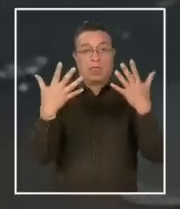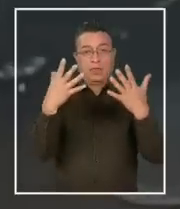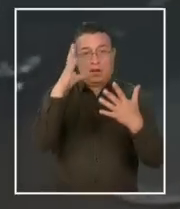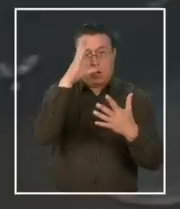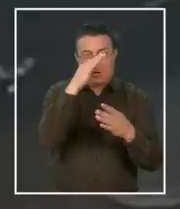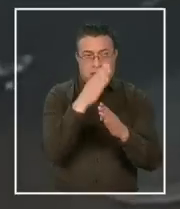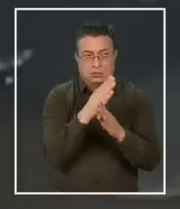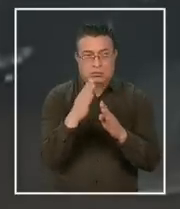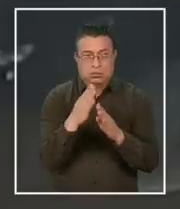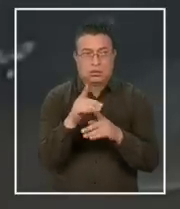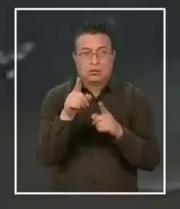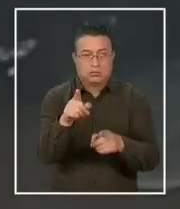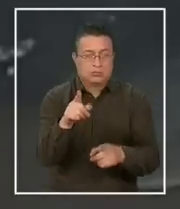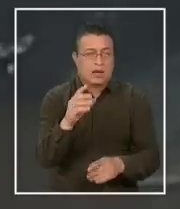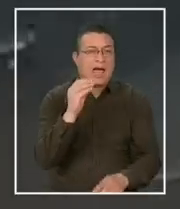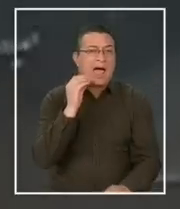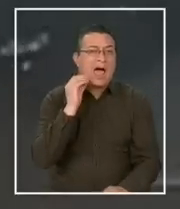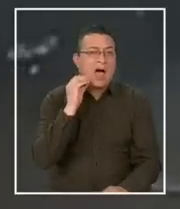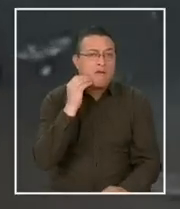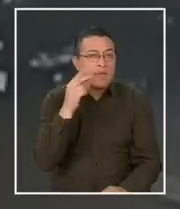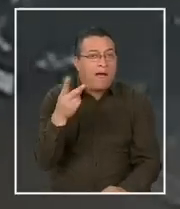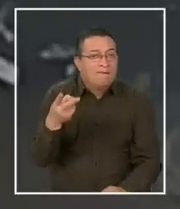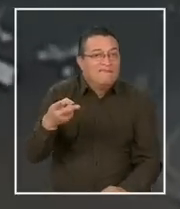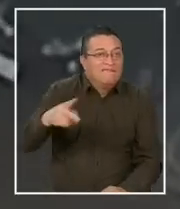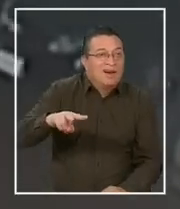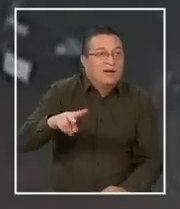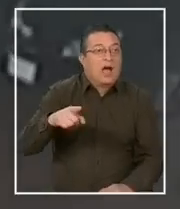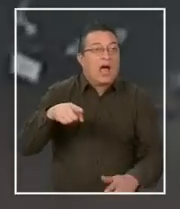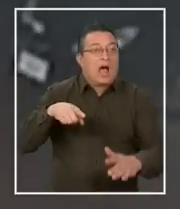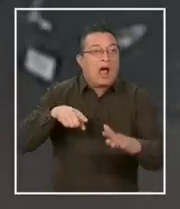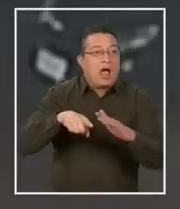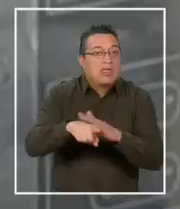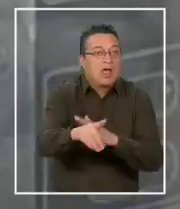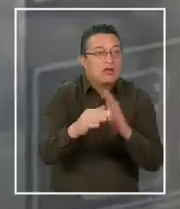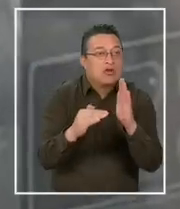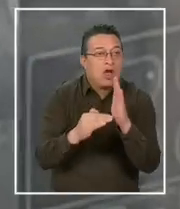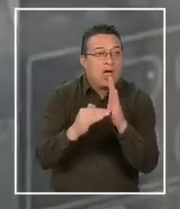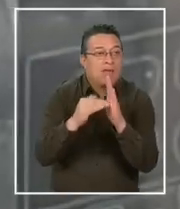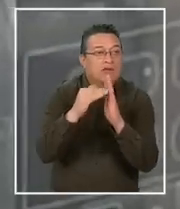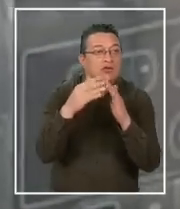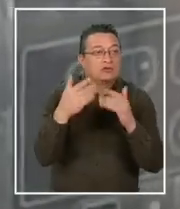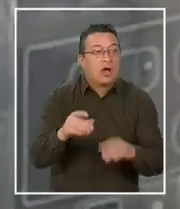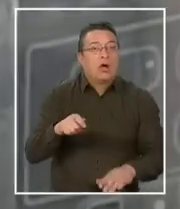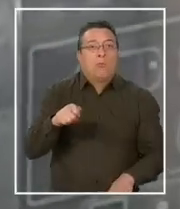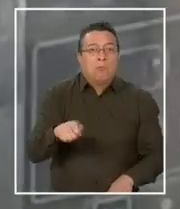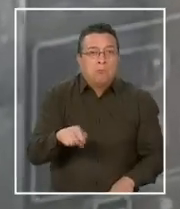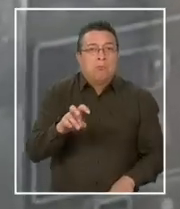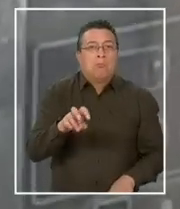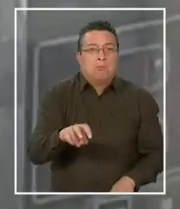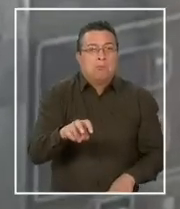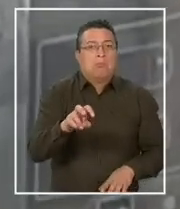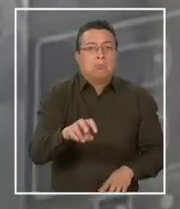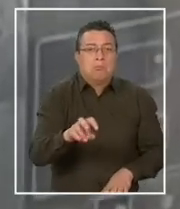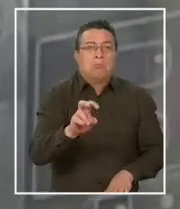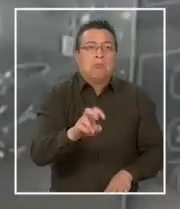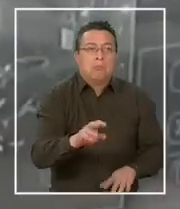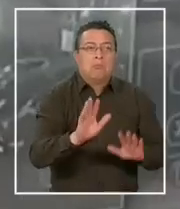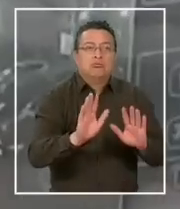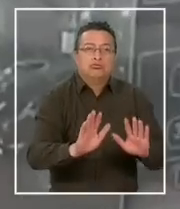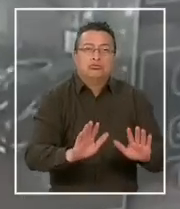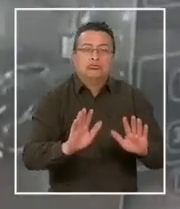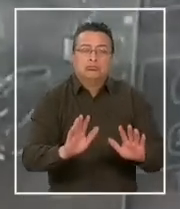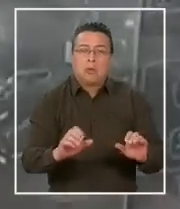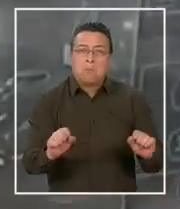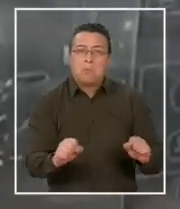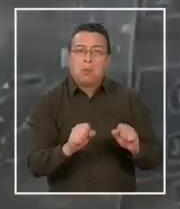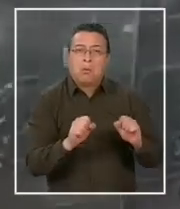la noche y esta supuesta anciana ya está adentro del edificio. Camina tranquilamente por el estacionamiento,